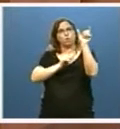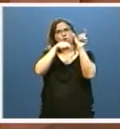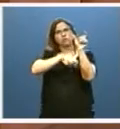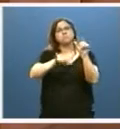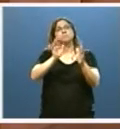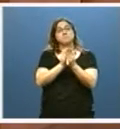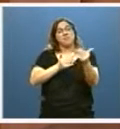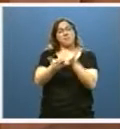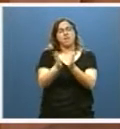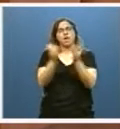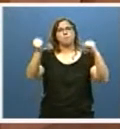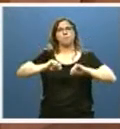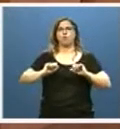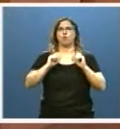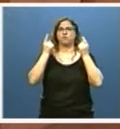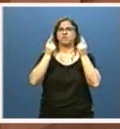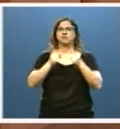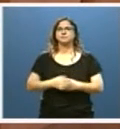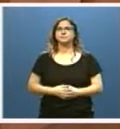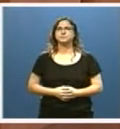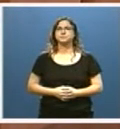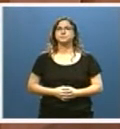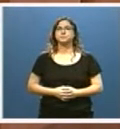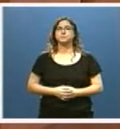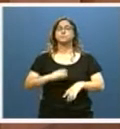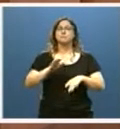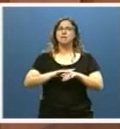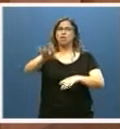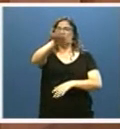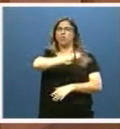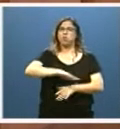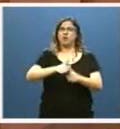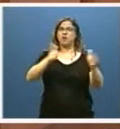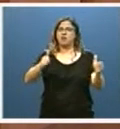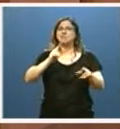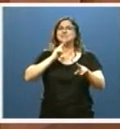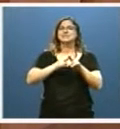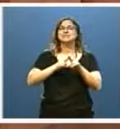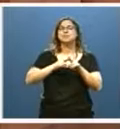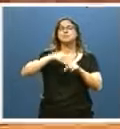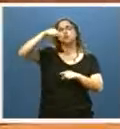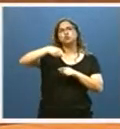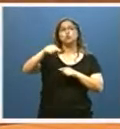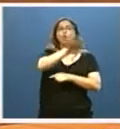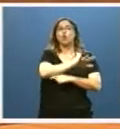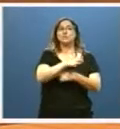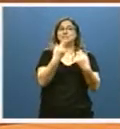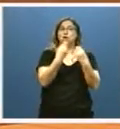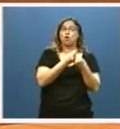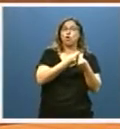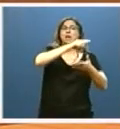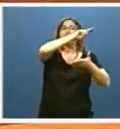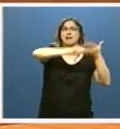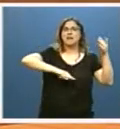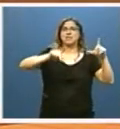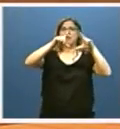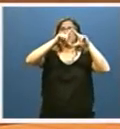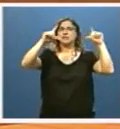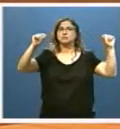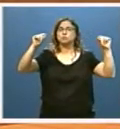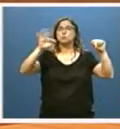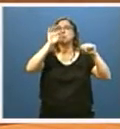objeto de aprobación definitiva en la macrorregión 'regiones del sudoeste europeo que compartimos con galicia asturias y